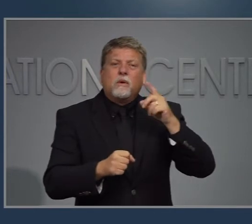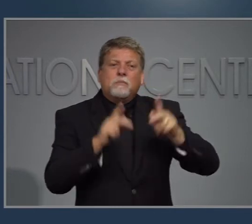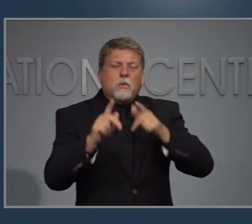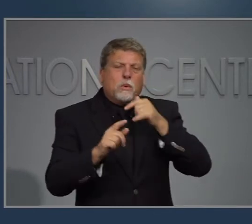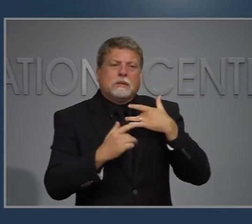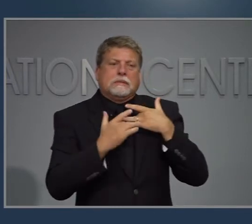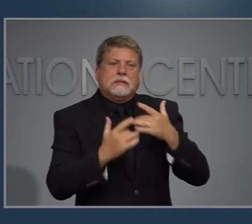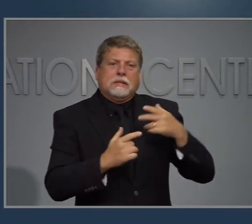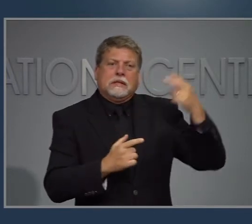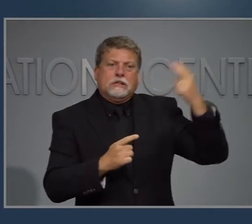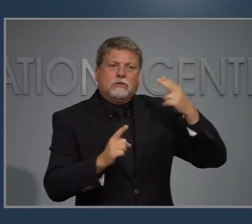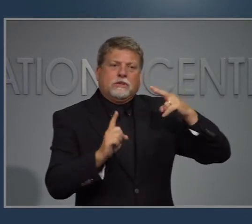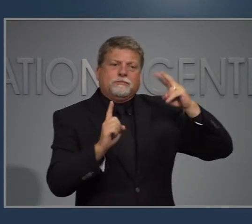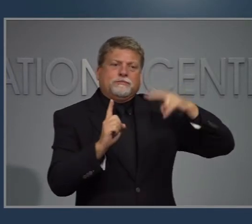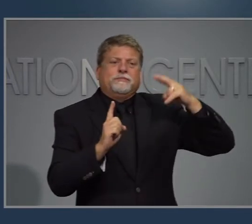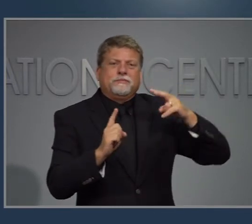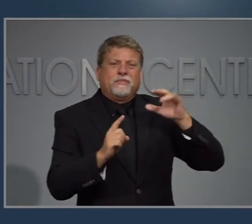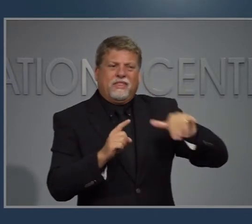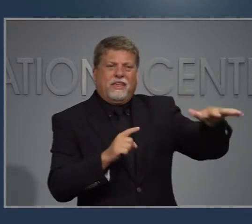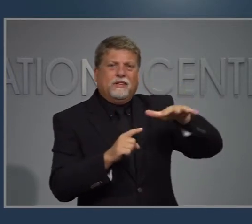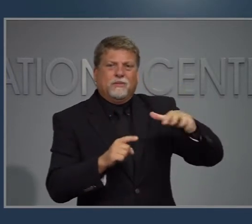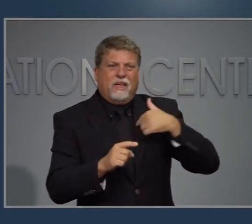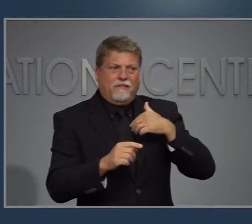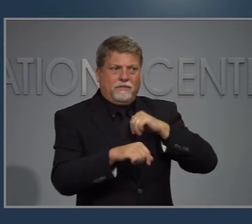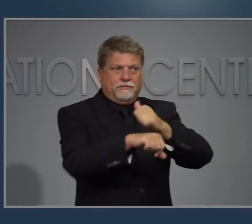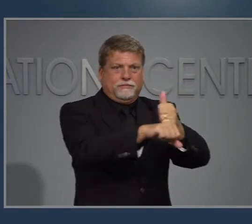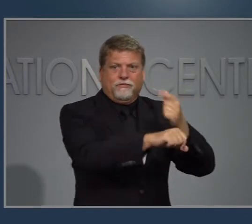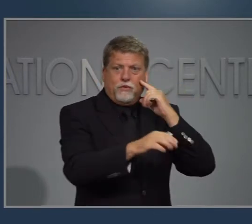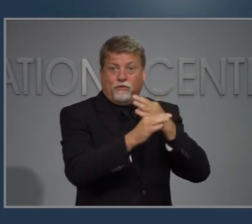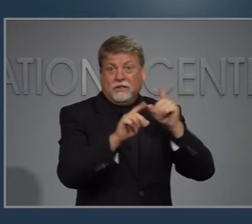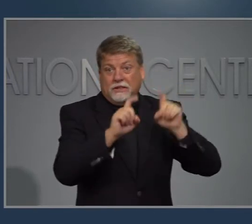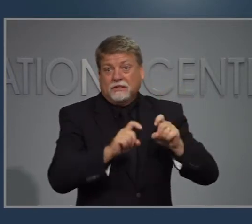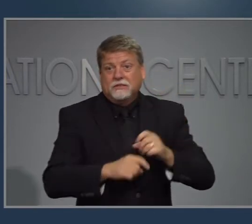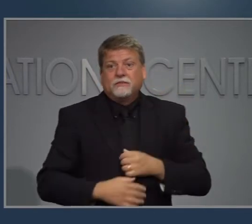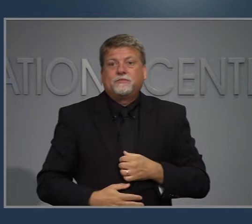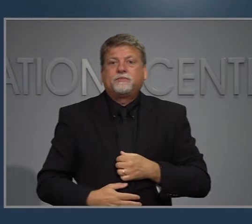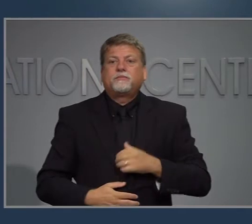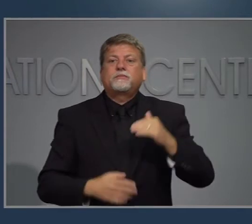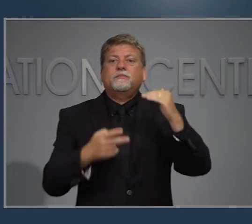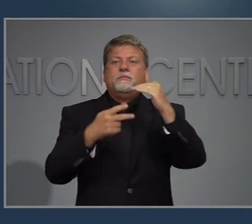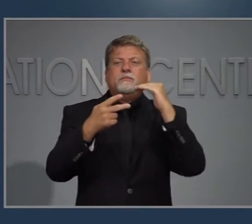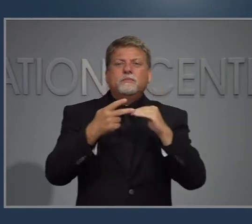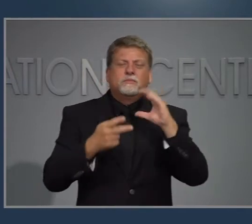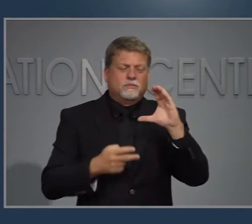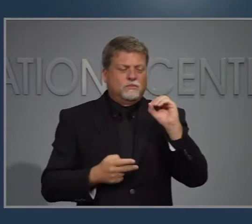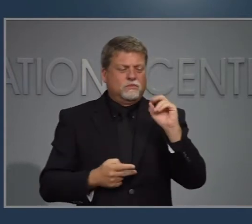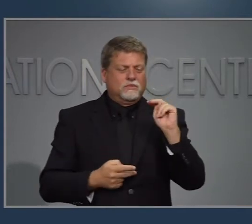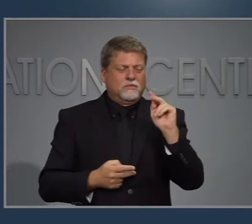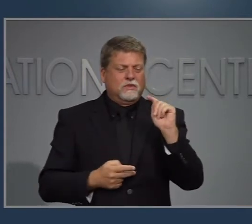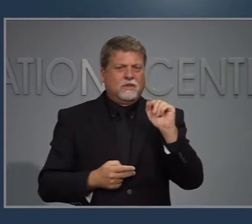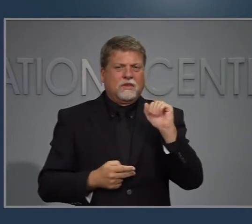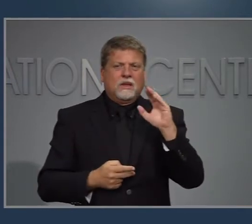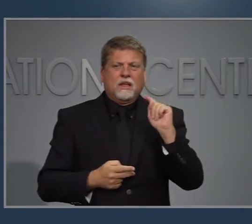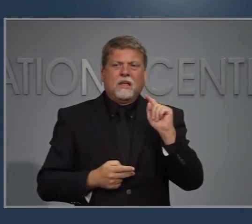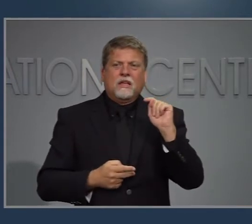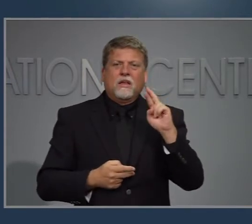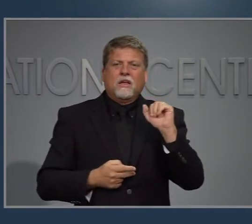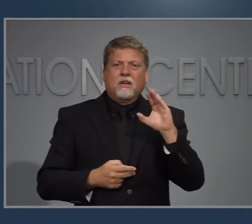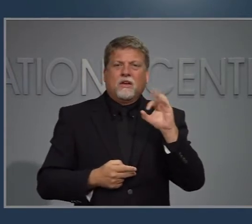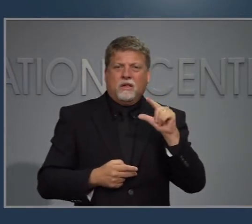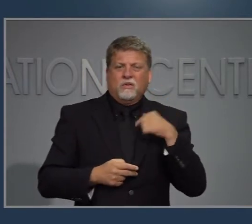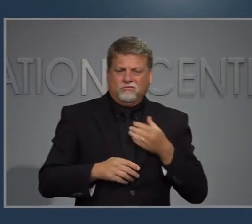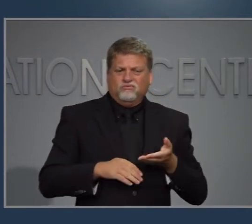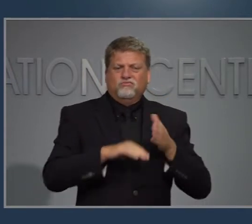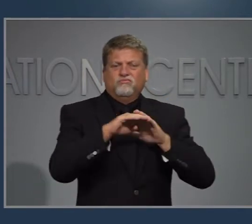comunidades históricamente marginalizados. Continuamos contratando rastreadores de contacto para incrementar